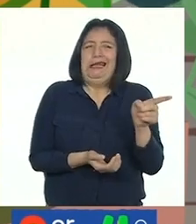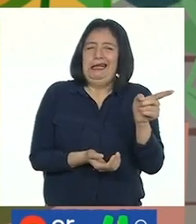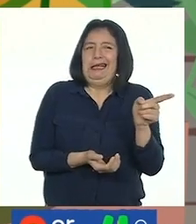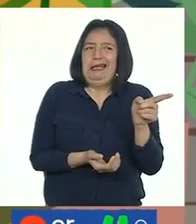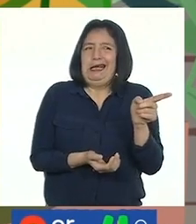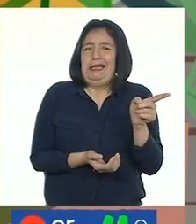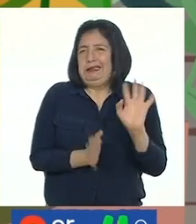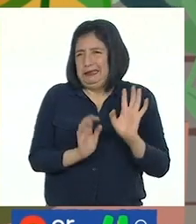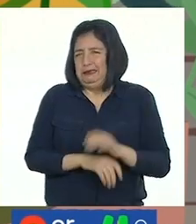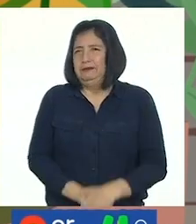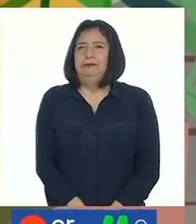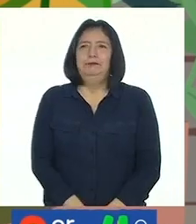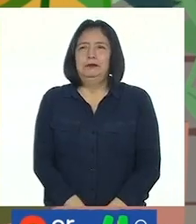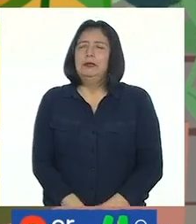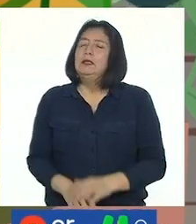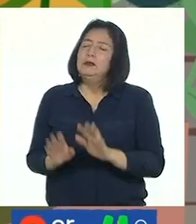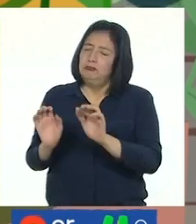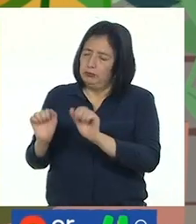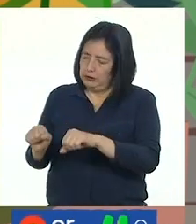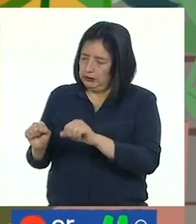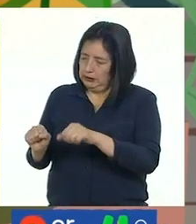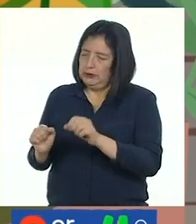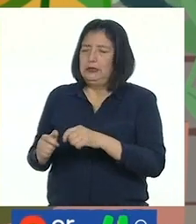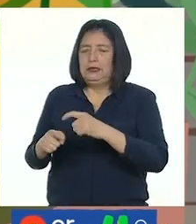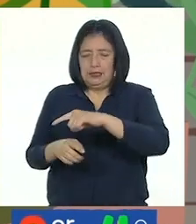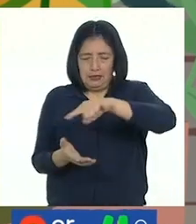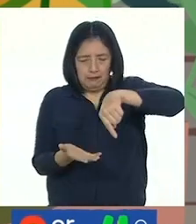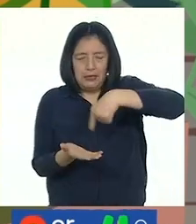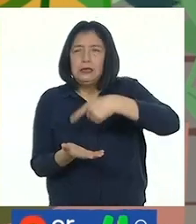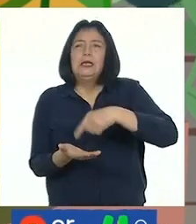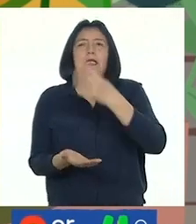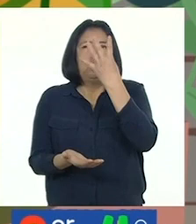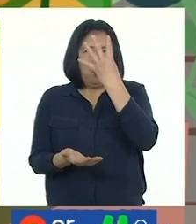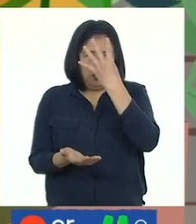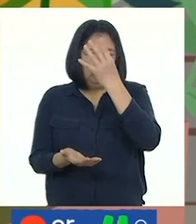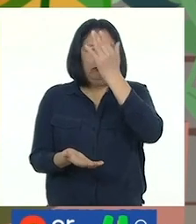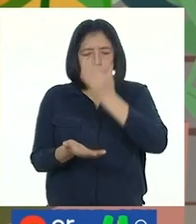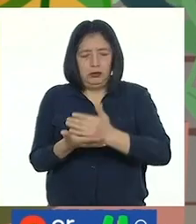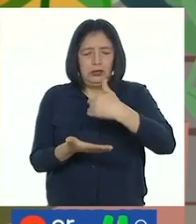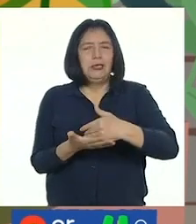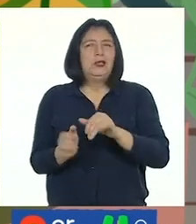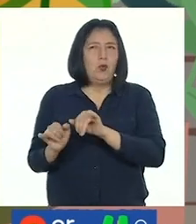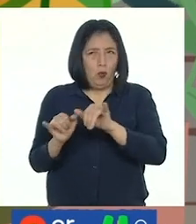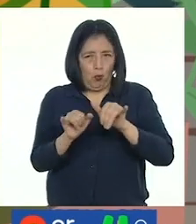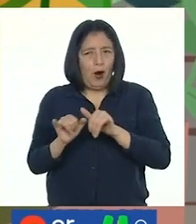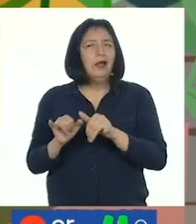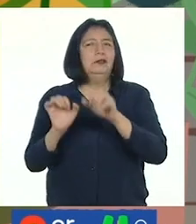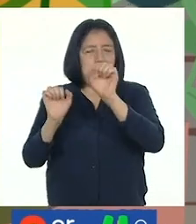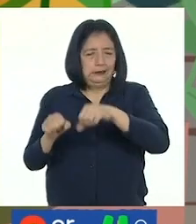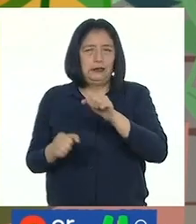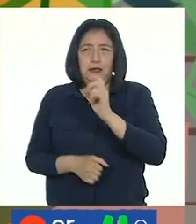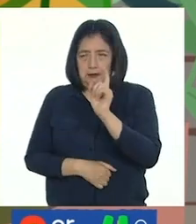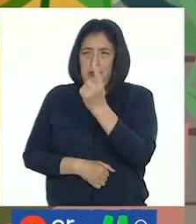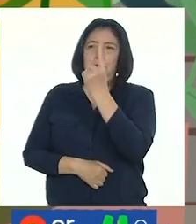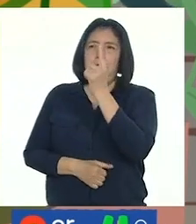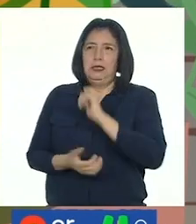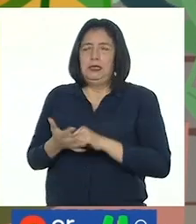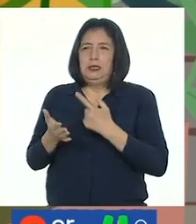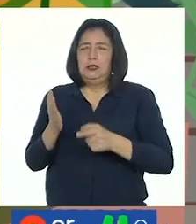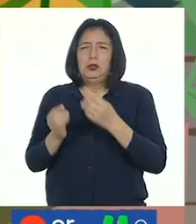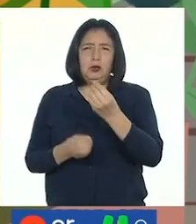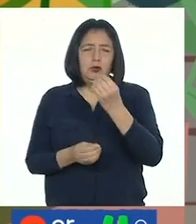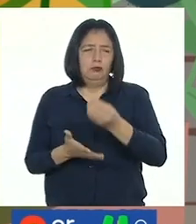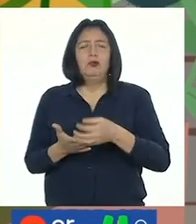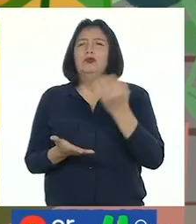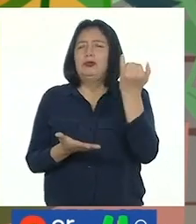este cactus. Sí, el pastel debe ser dividido en cuatro partes de igual tamaño. Miren, primero hay que representarlo